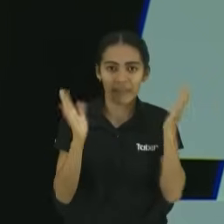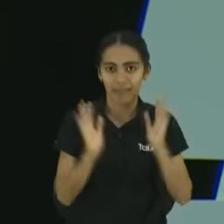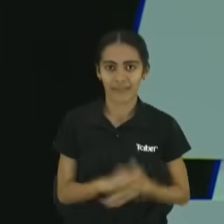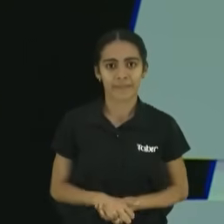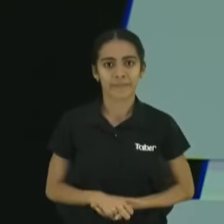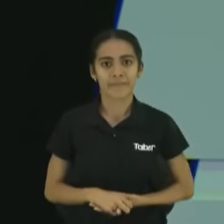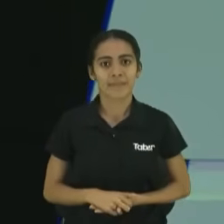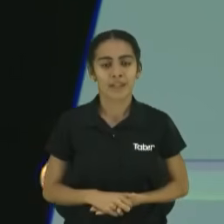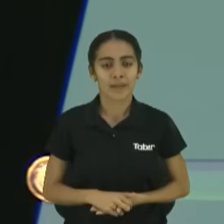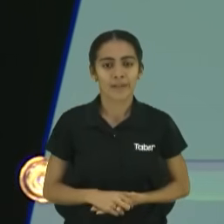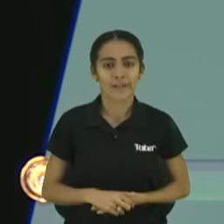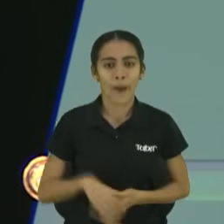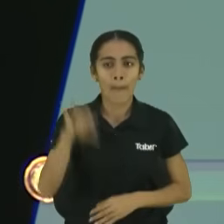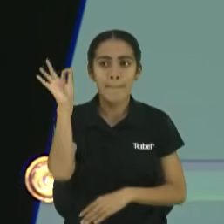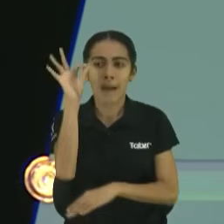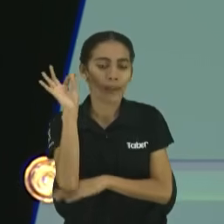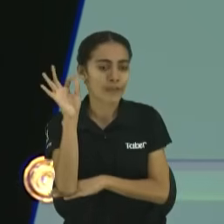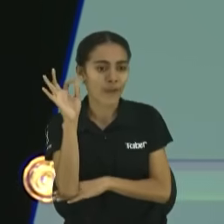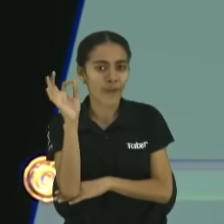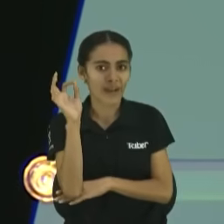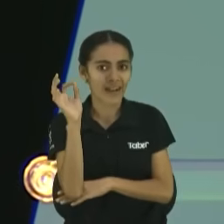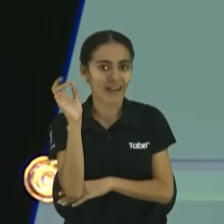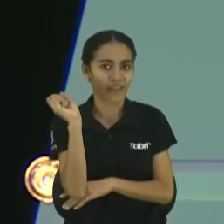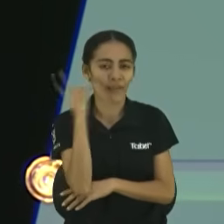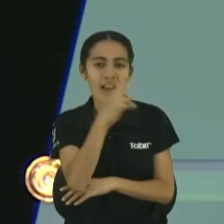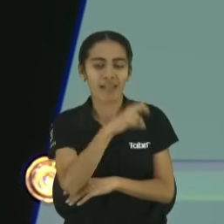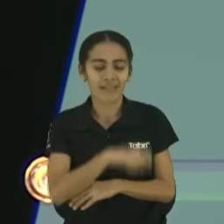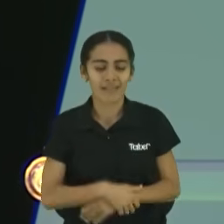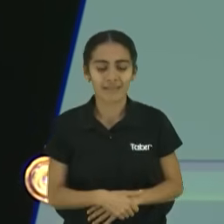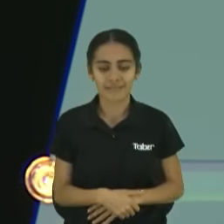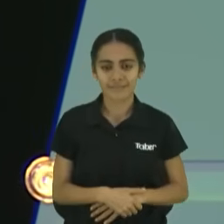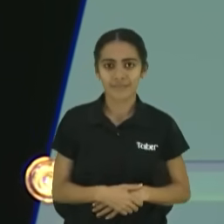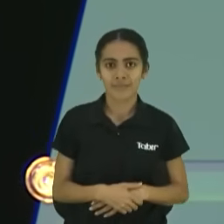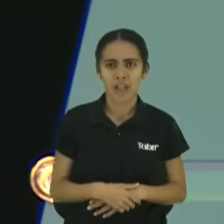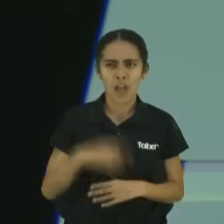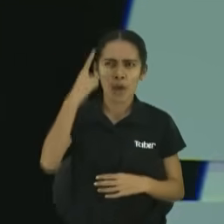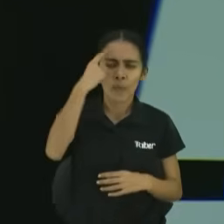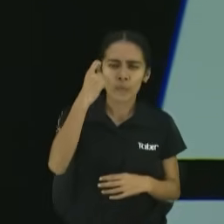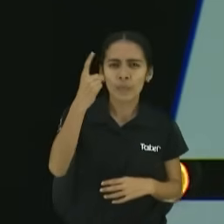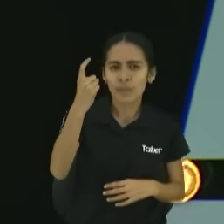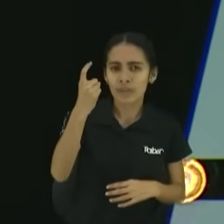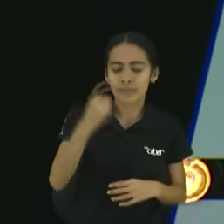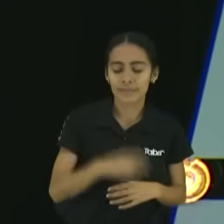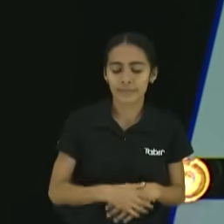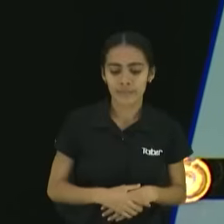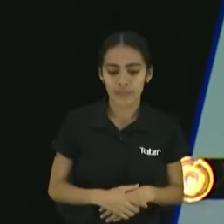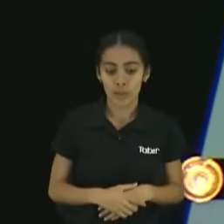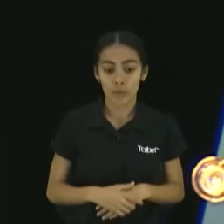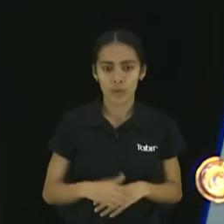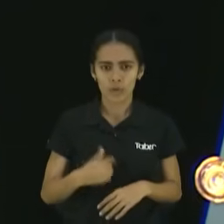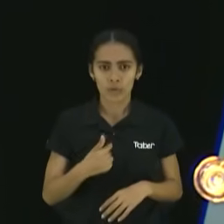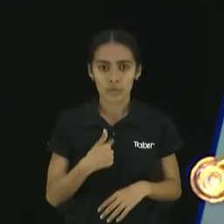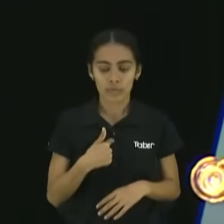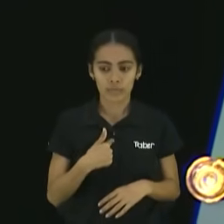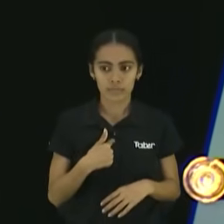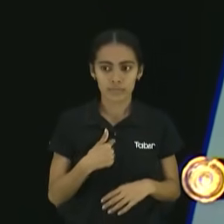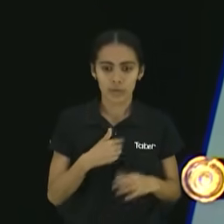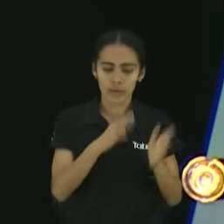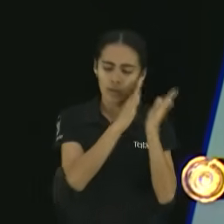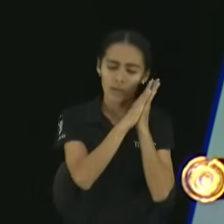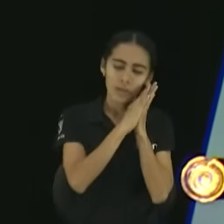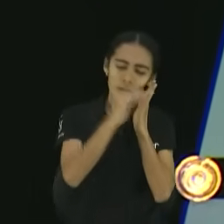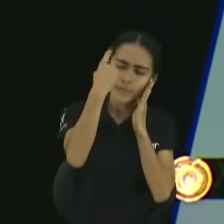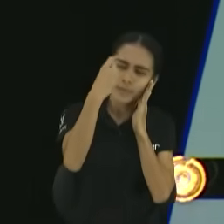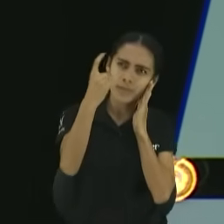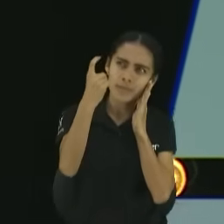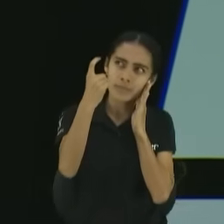Los narcopastores. Uno sueña, pero a mí me llama la atención cuando estoy soñando seguido.